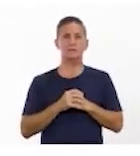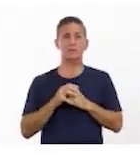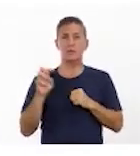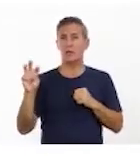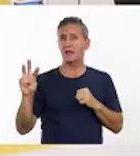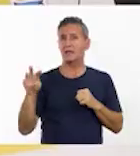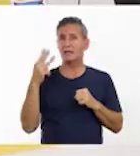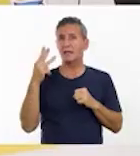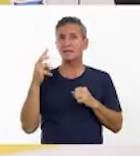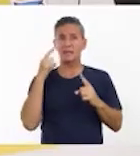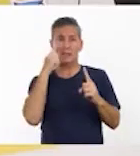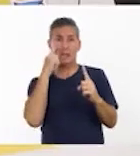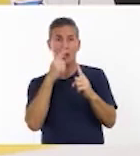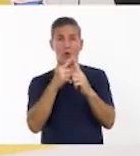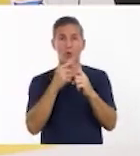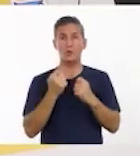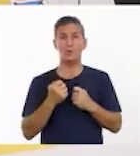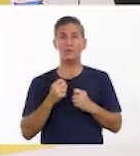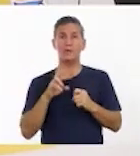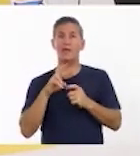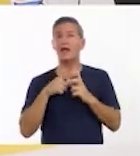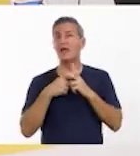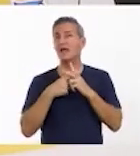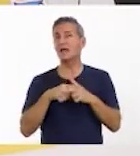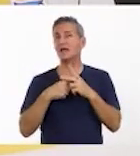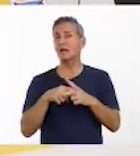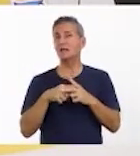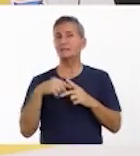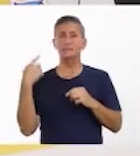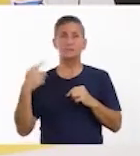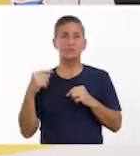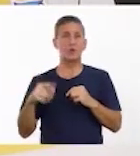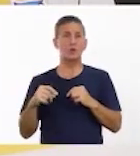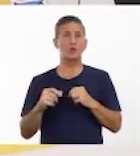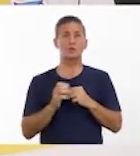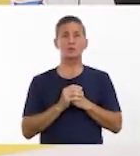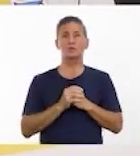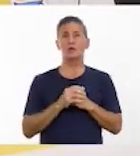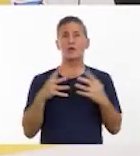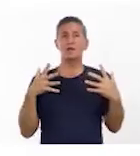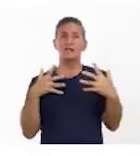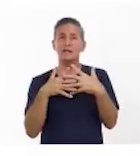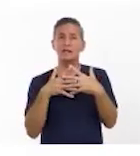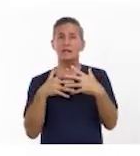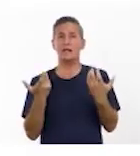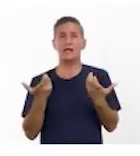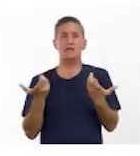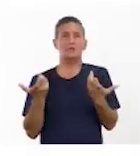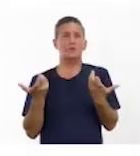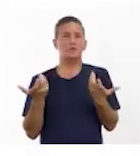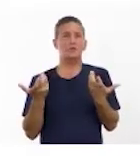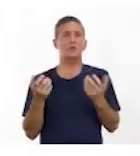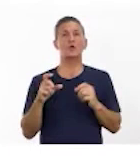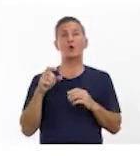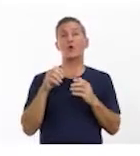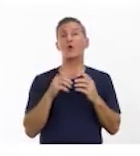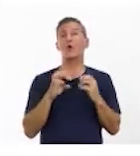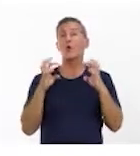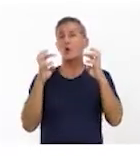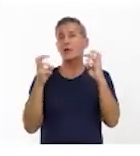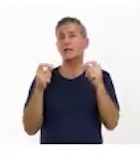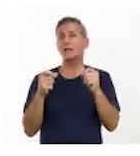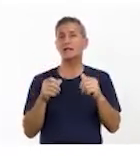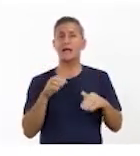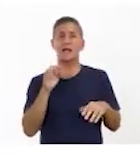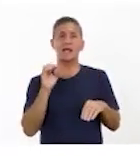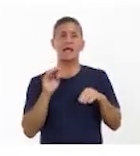El tercer objetivo es resolver los ejercicios relacionados con el cálculo de